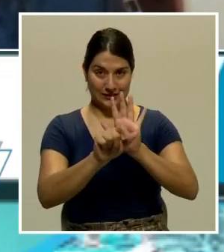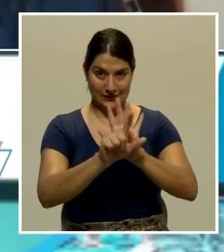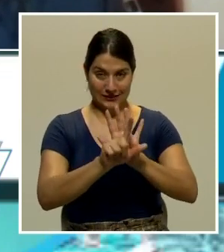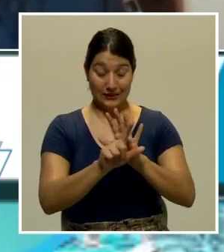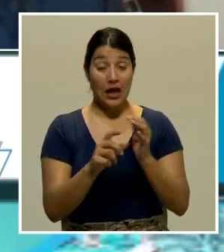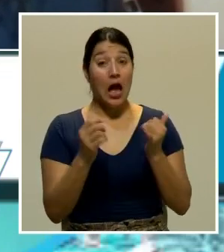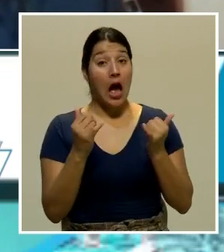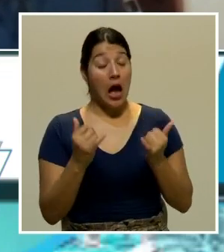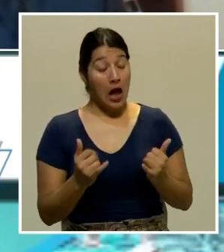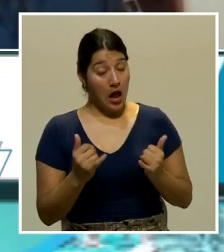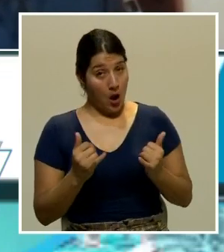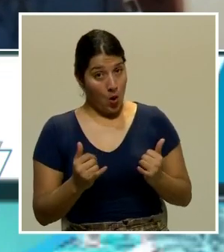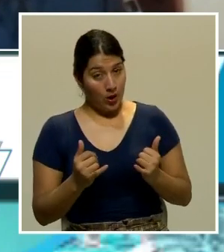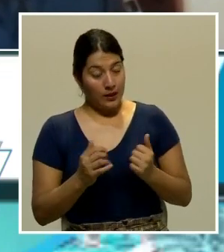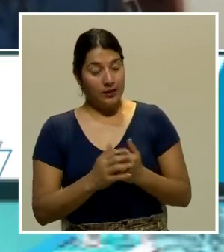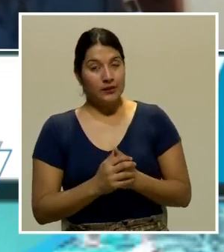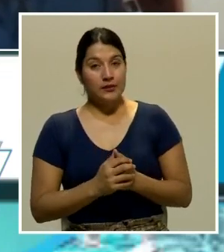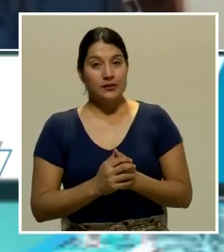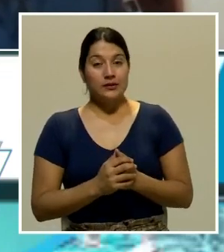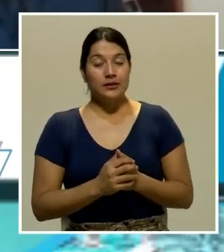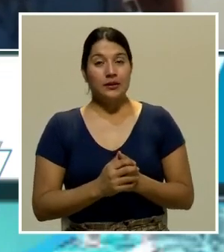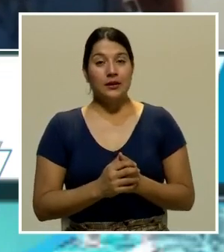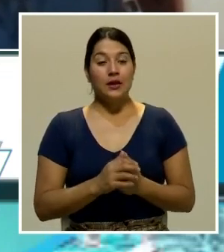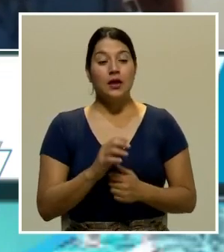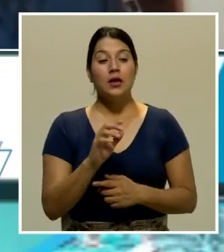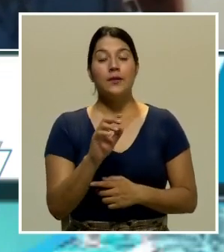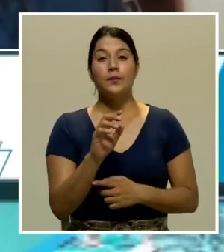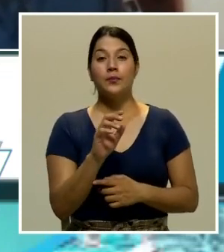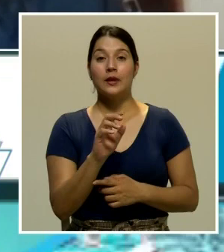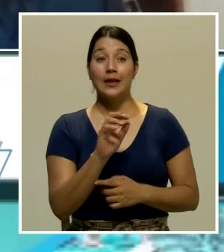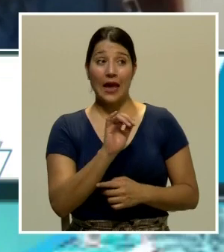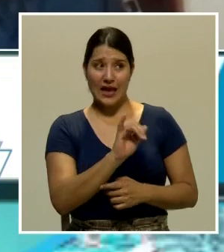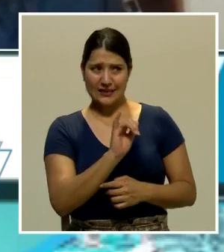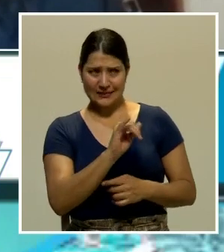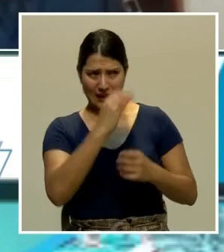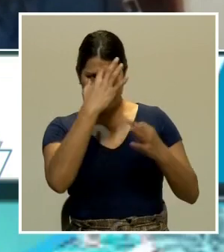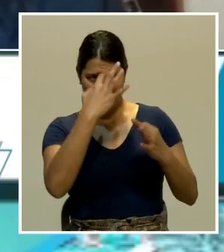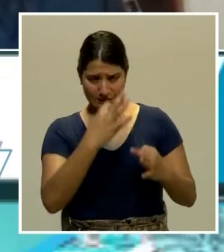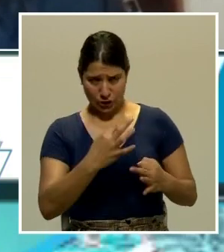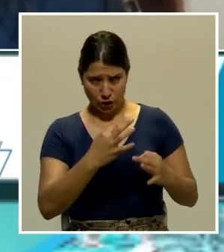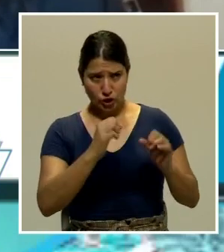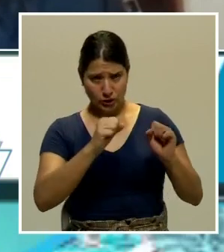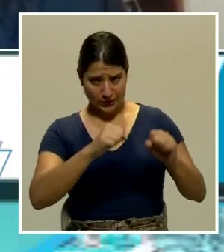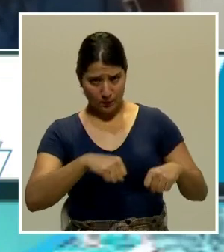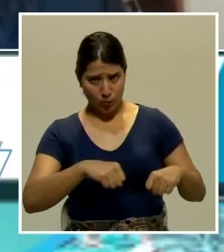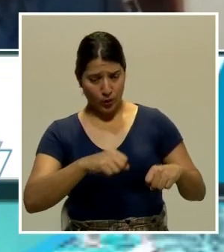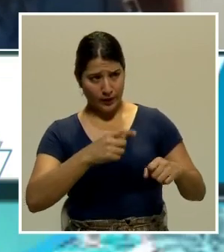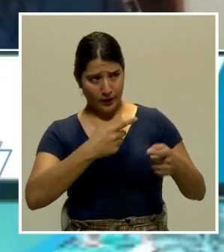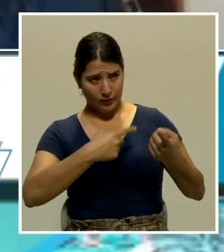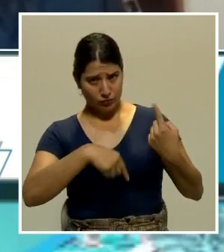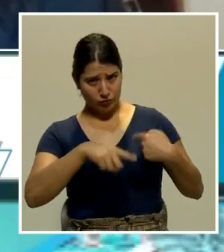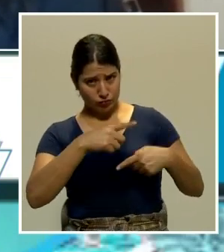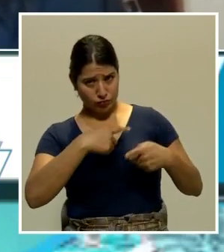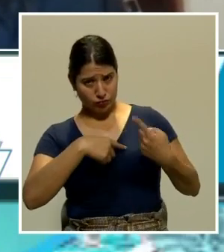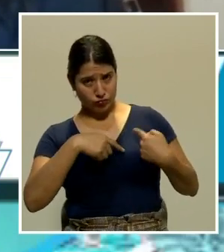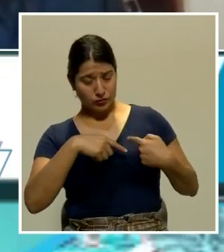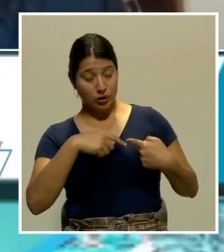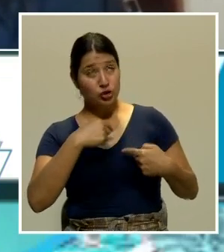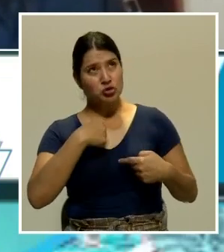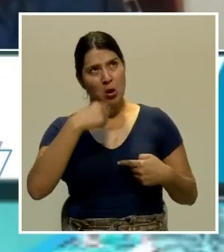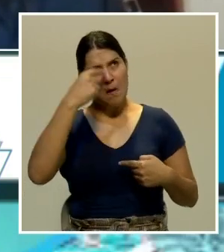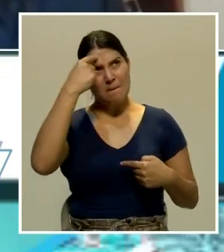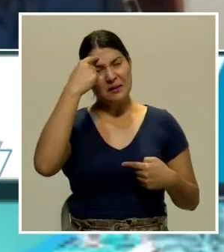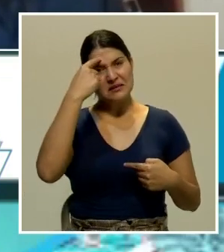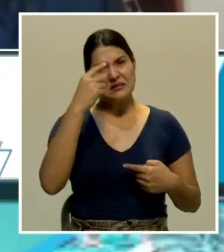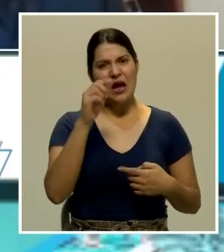Ahora, no es una medida regresiva para estos sectores. Estaba